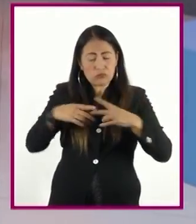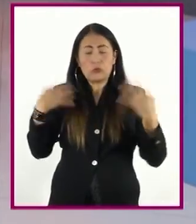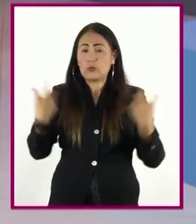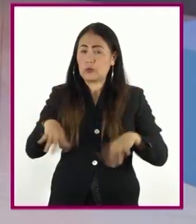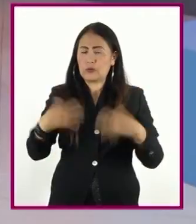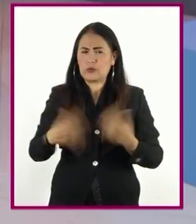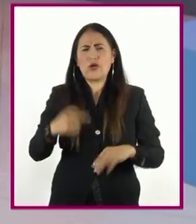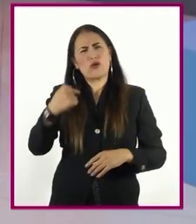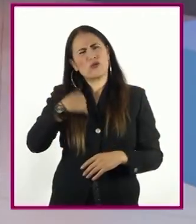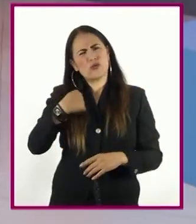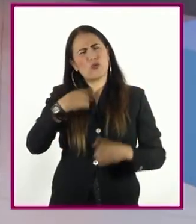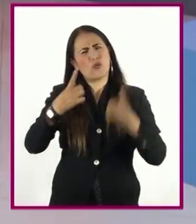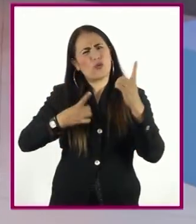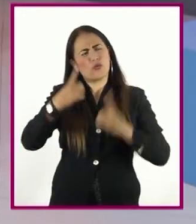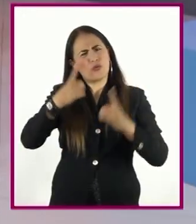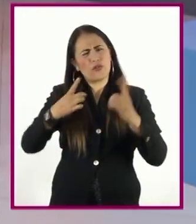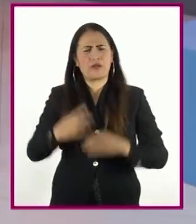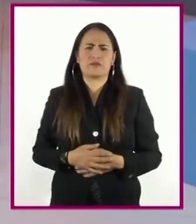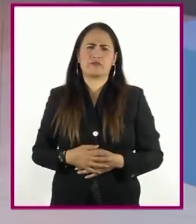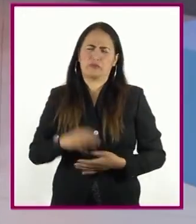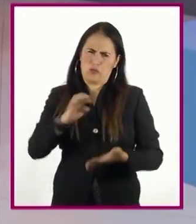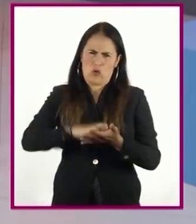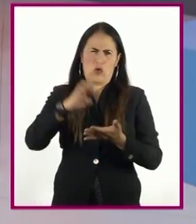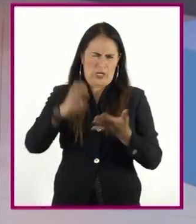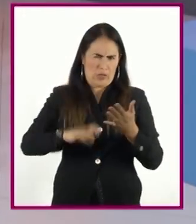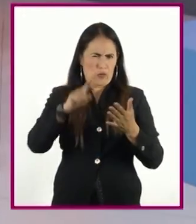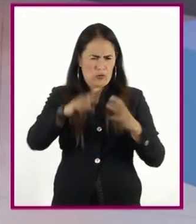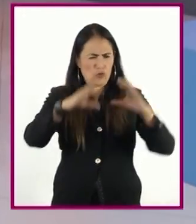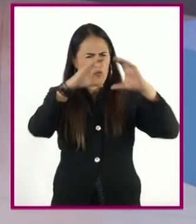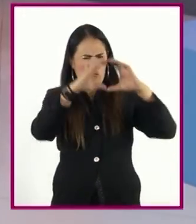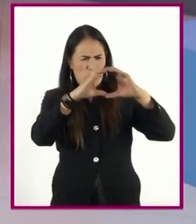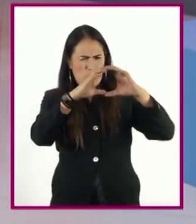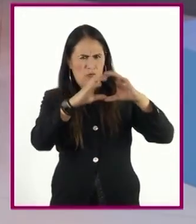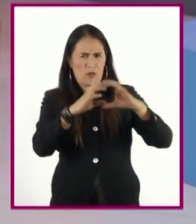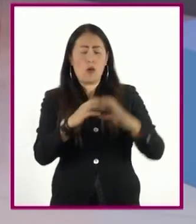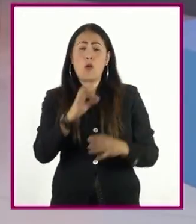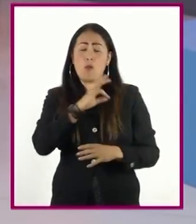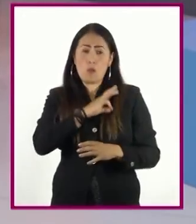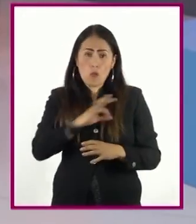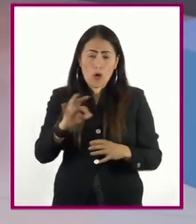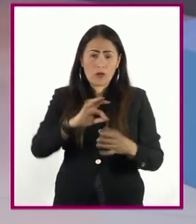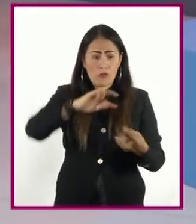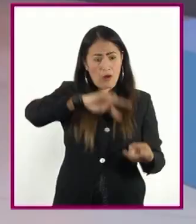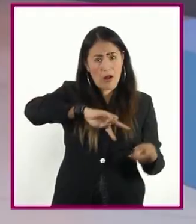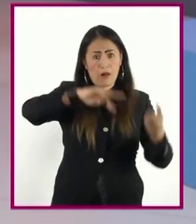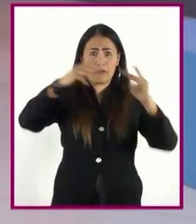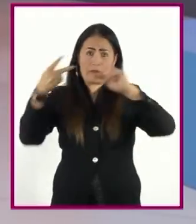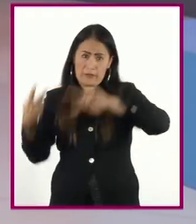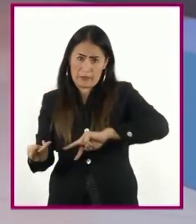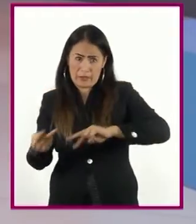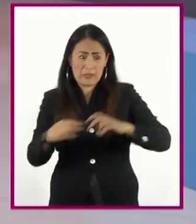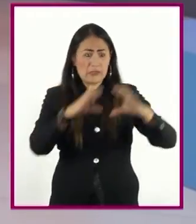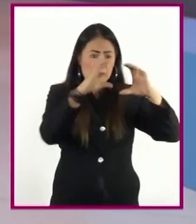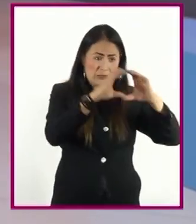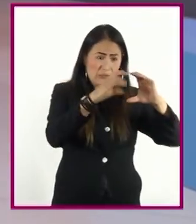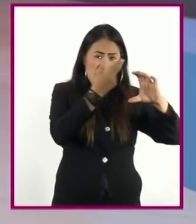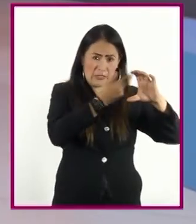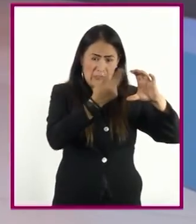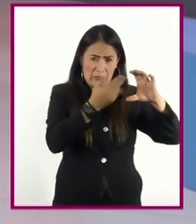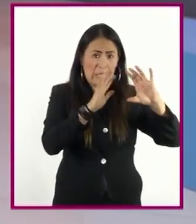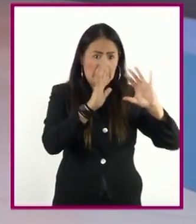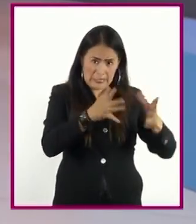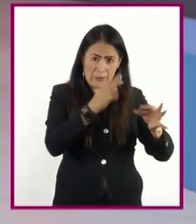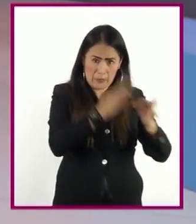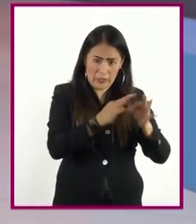me surge una duda. Si veo una gráfica, ¿podría llenar una tabla como la que completamos? Así es,